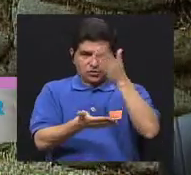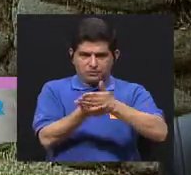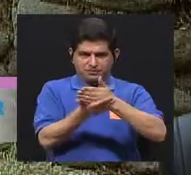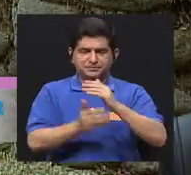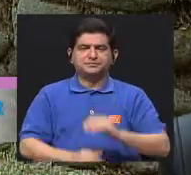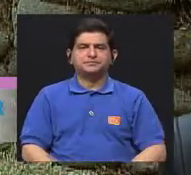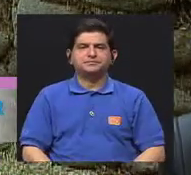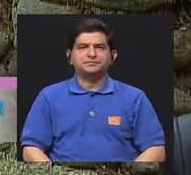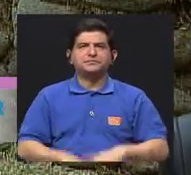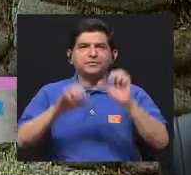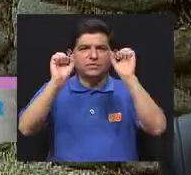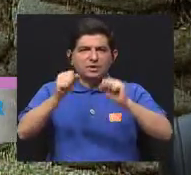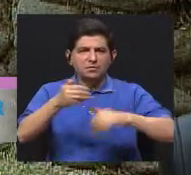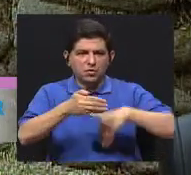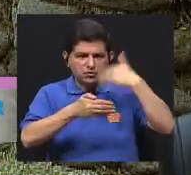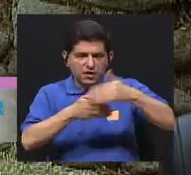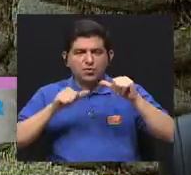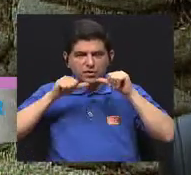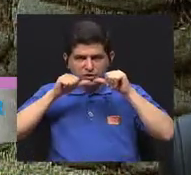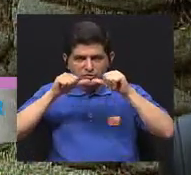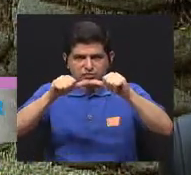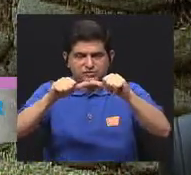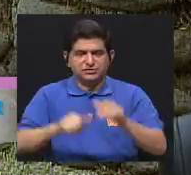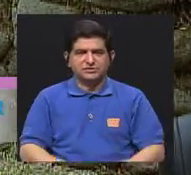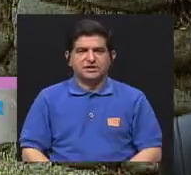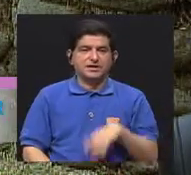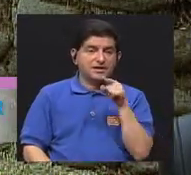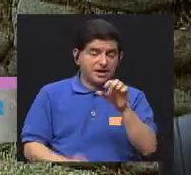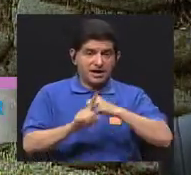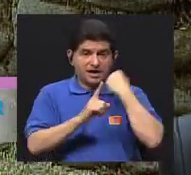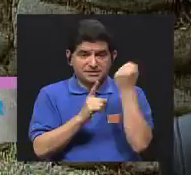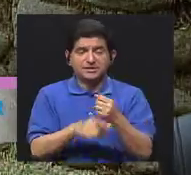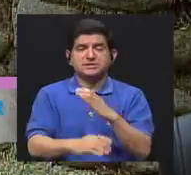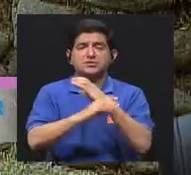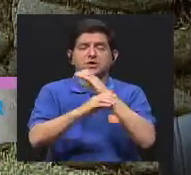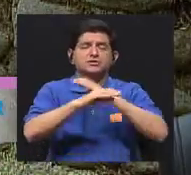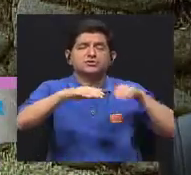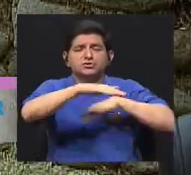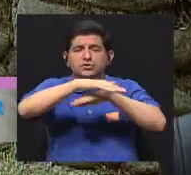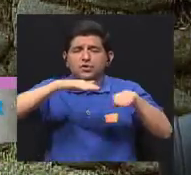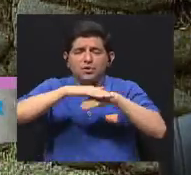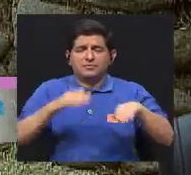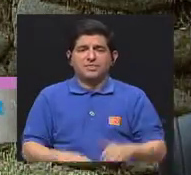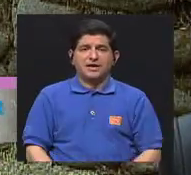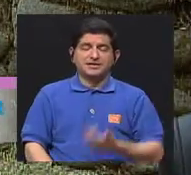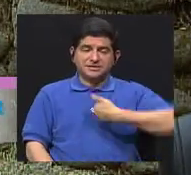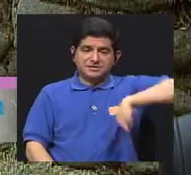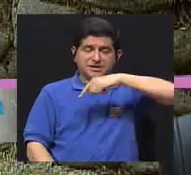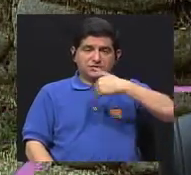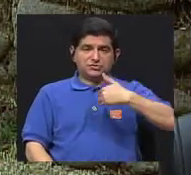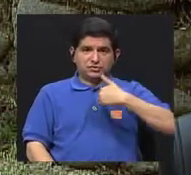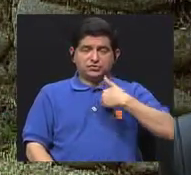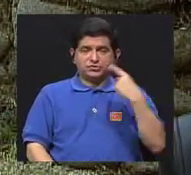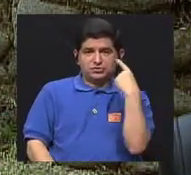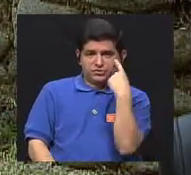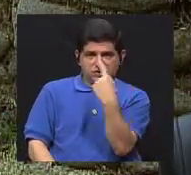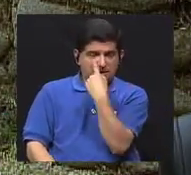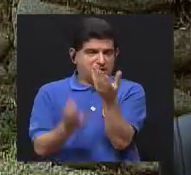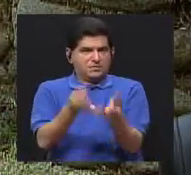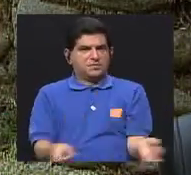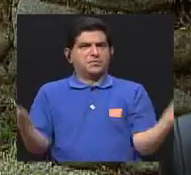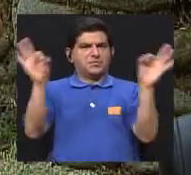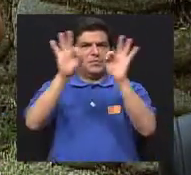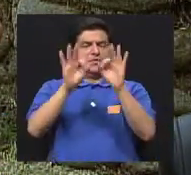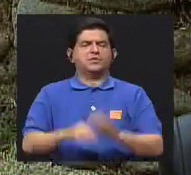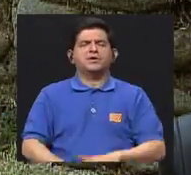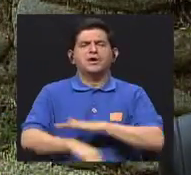pausa para pues luego retomar esto de los cuidados básicos que ahora que tenemos que tener con los ojos y que es tan